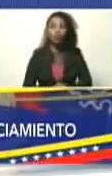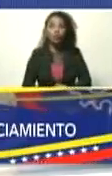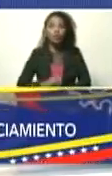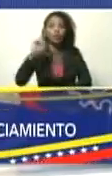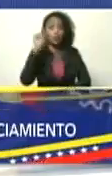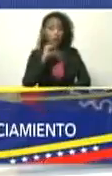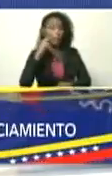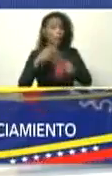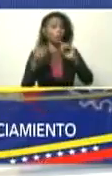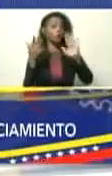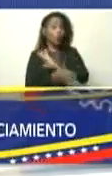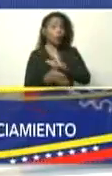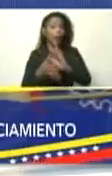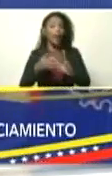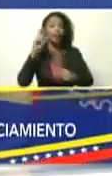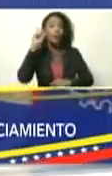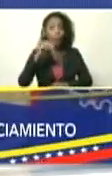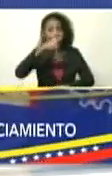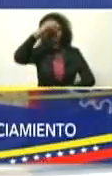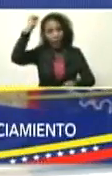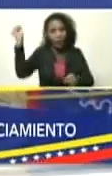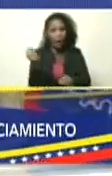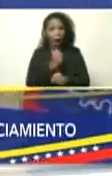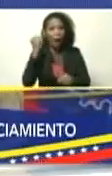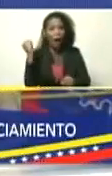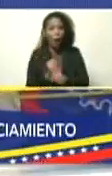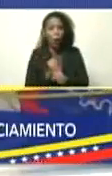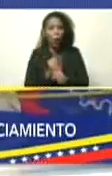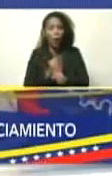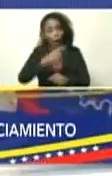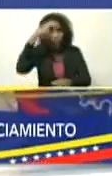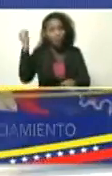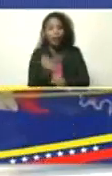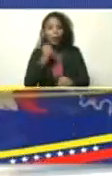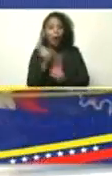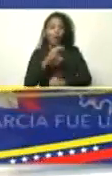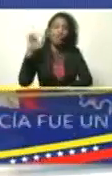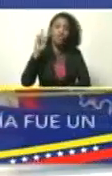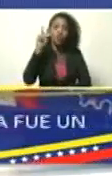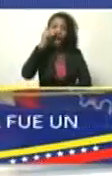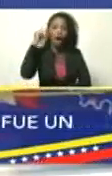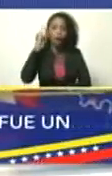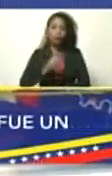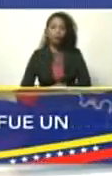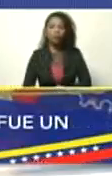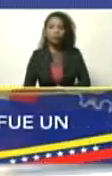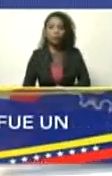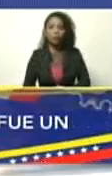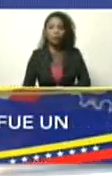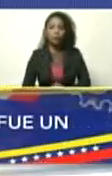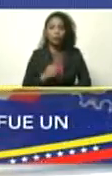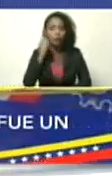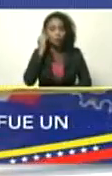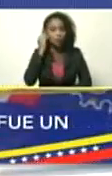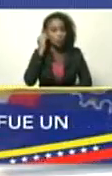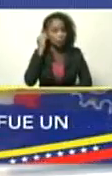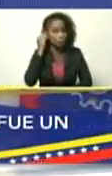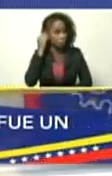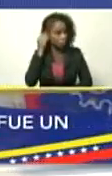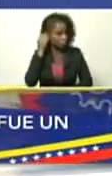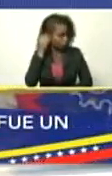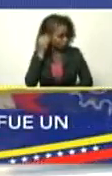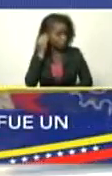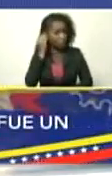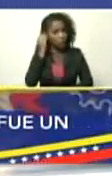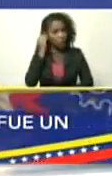Pero sobre todo, producto del trabajo de los venezolanos y las venezolanas. Y ya Venezuela va agarrando